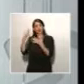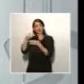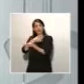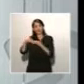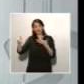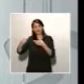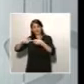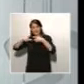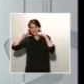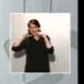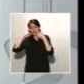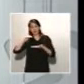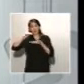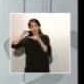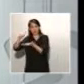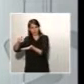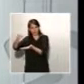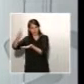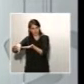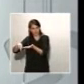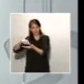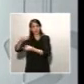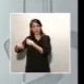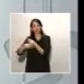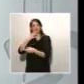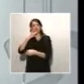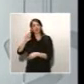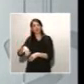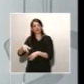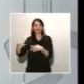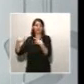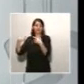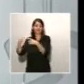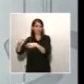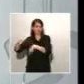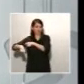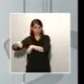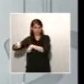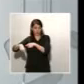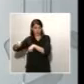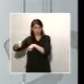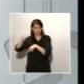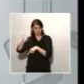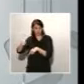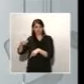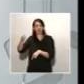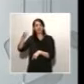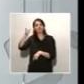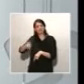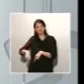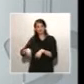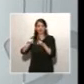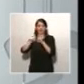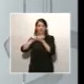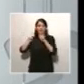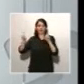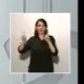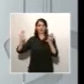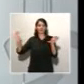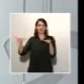para la utilización por los profesionales del sector del transporte y por las empresas del grupo MITMA.